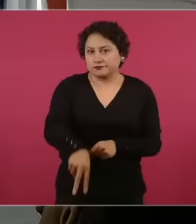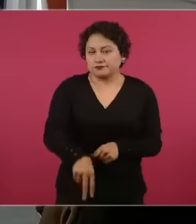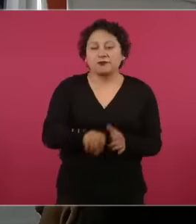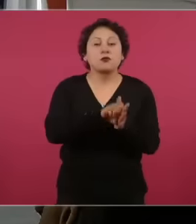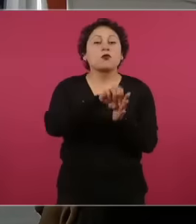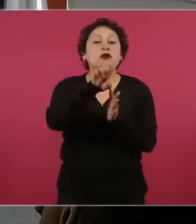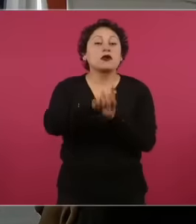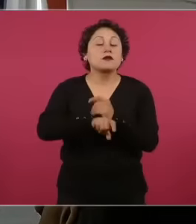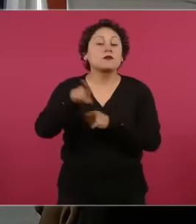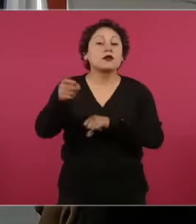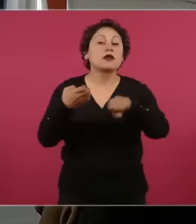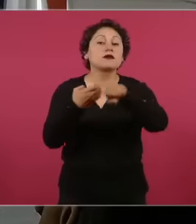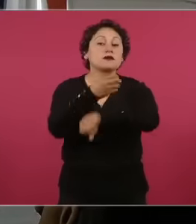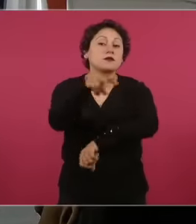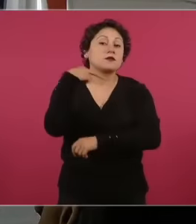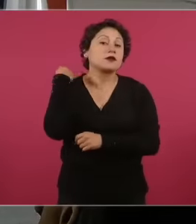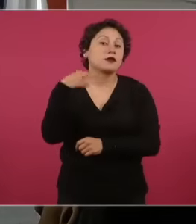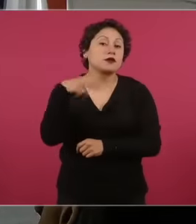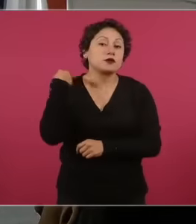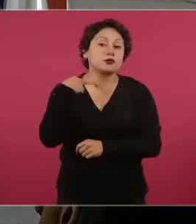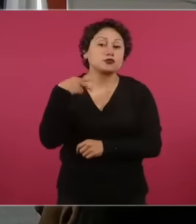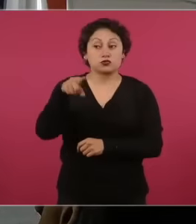Veracruz